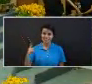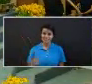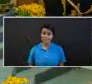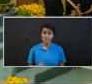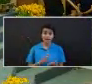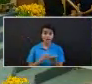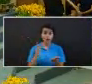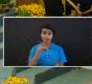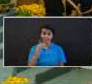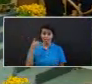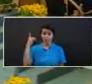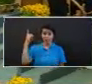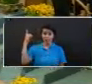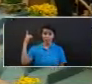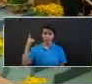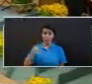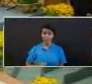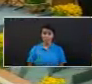gloria a Dios.